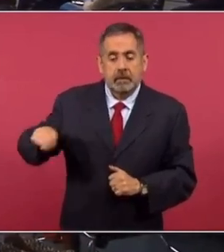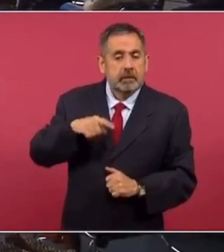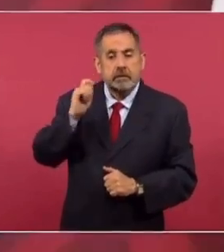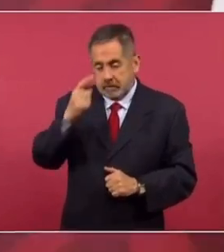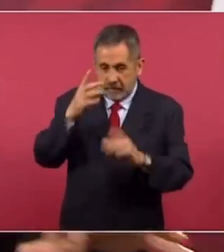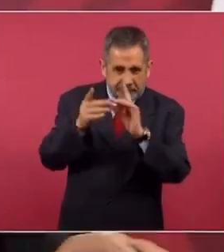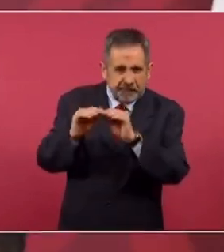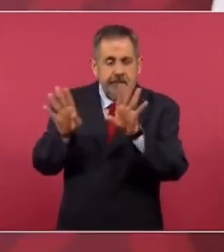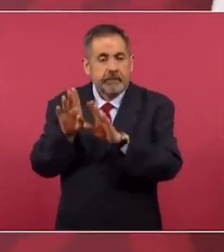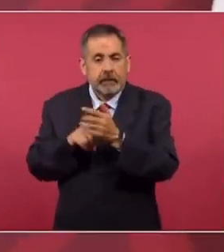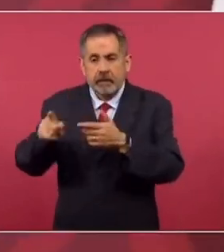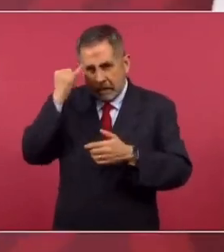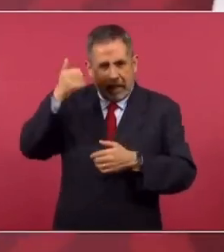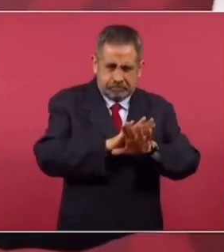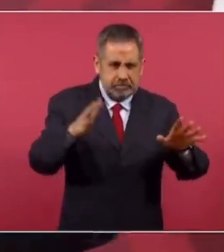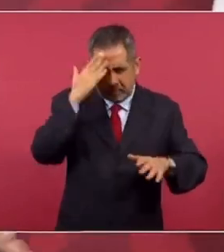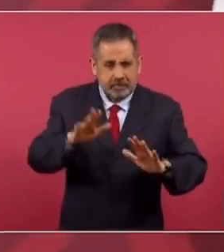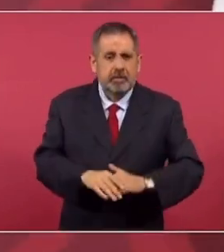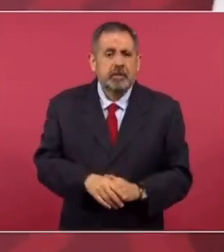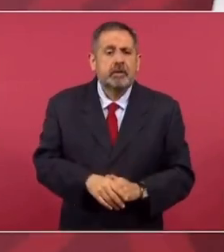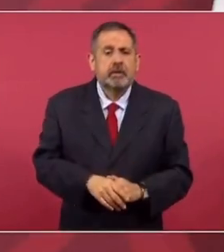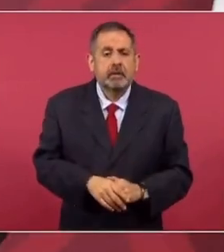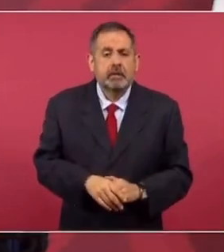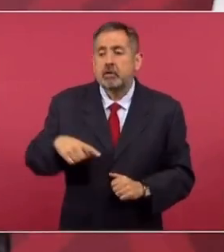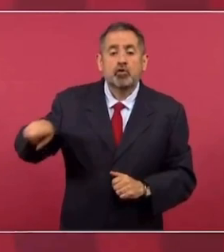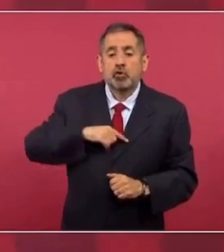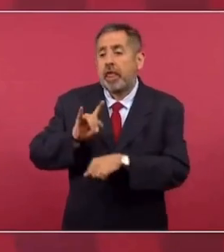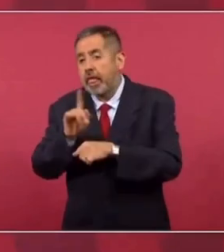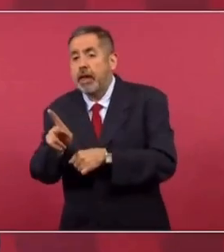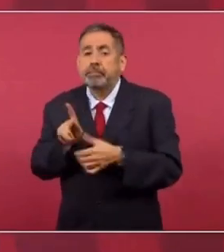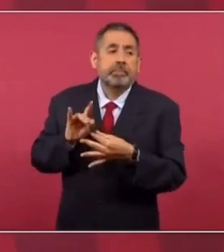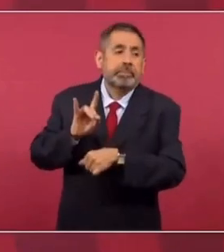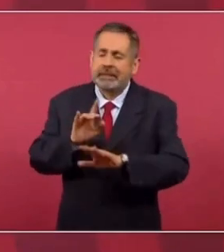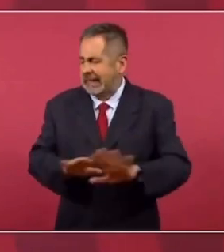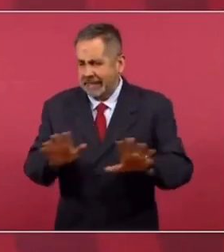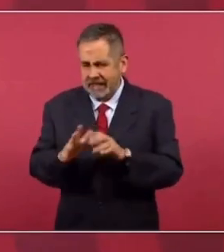muy definidas las posturas. No hay simulación.